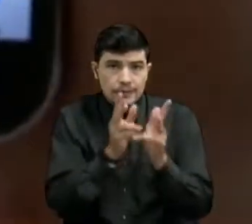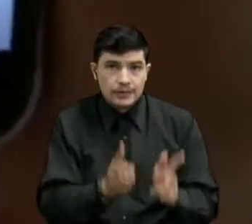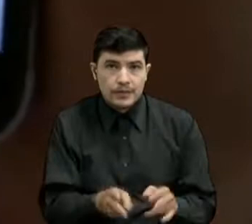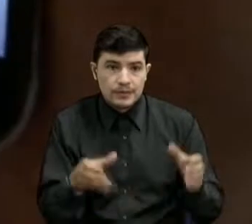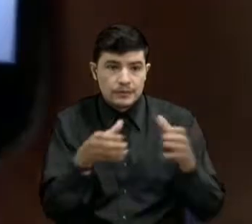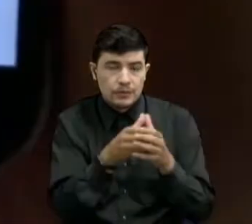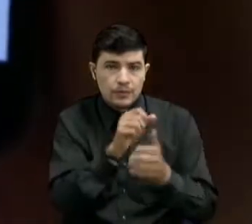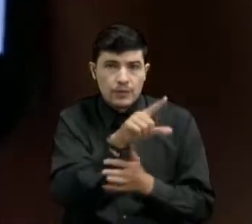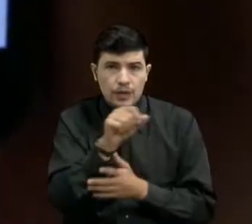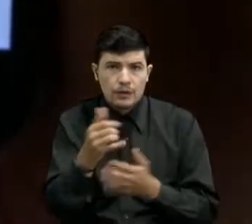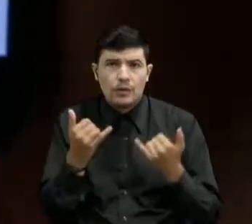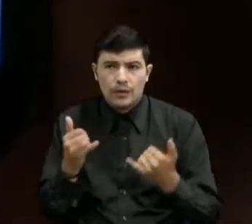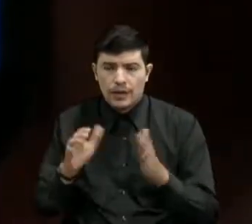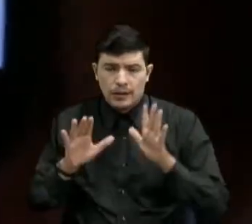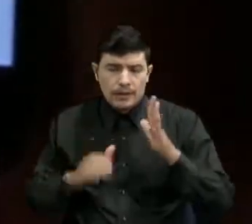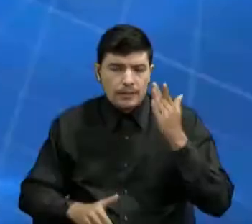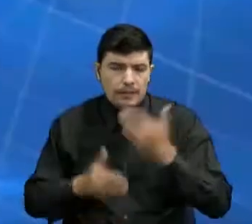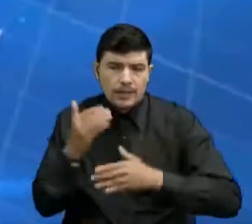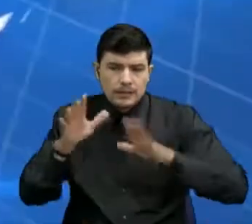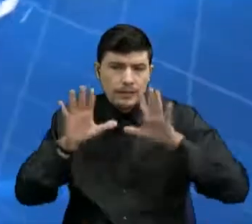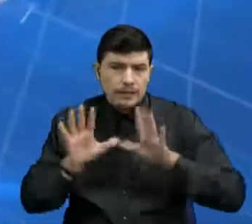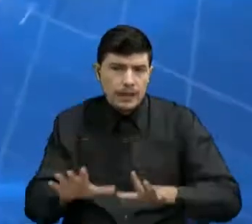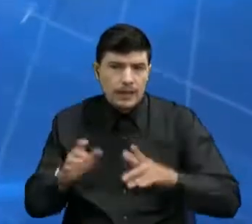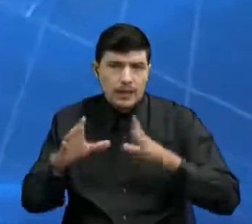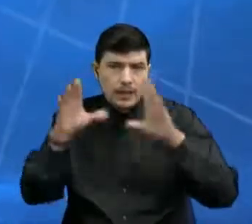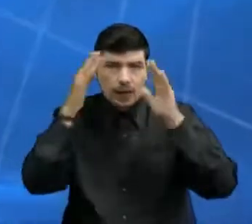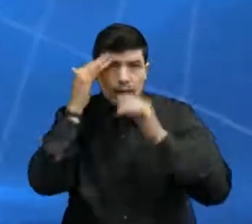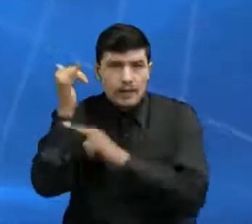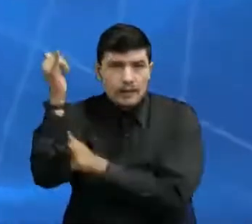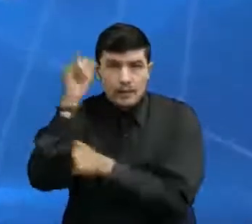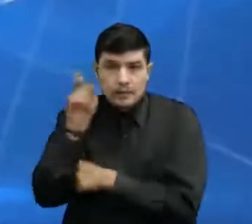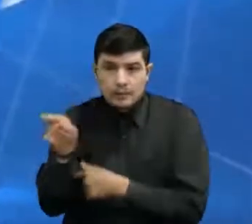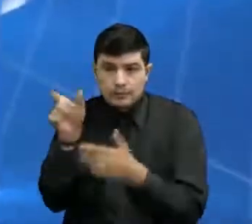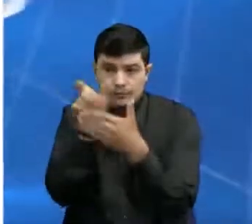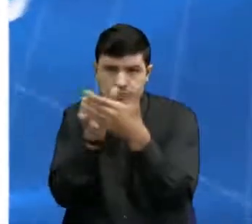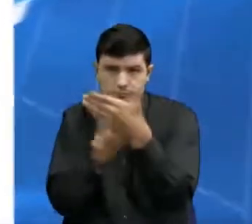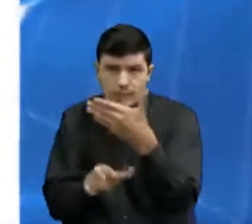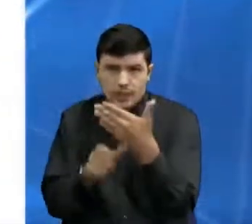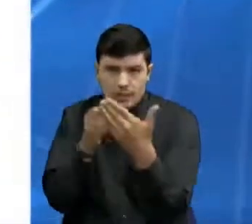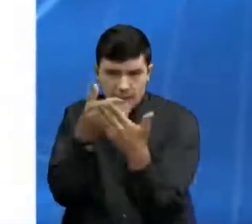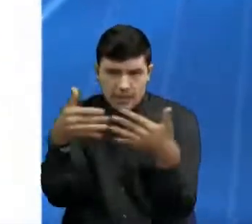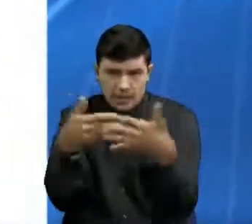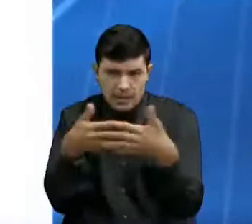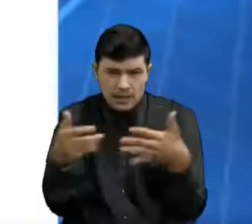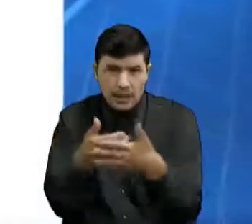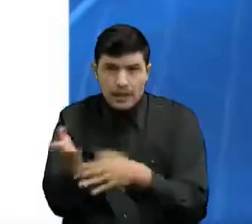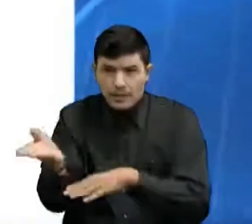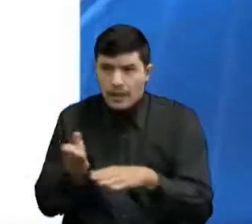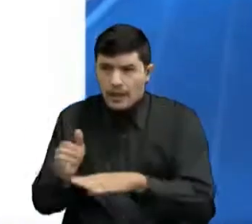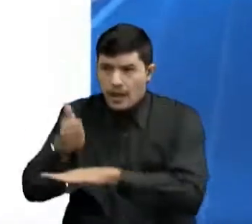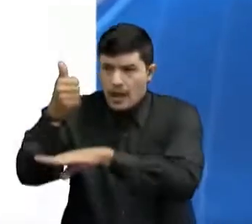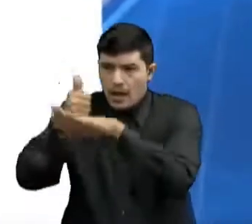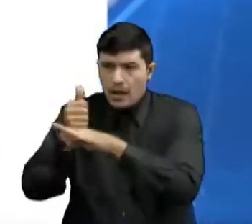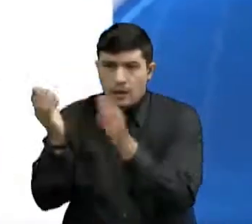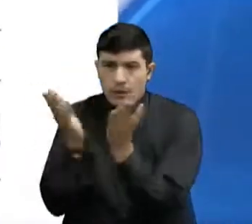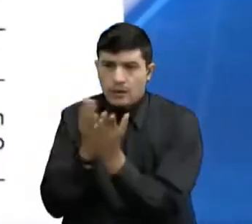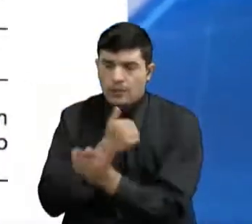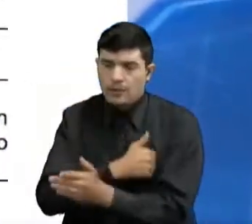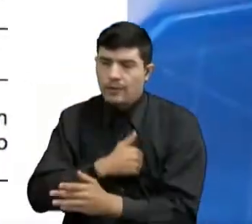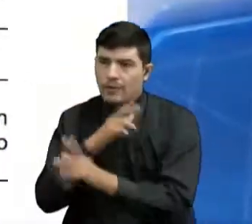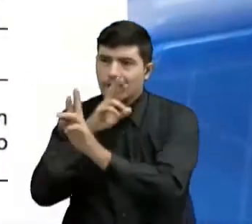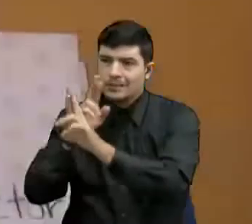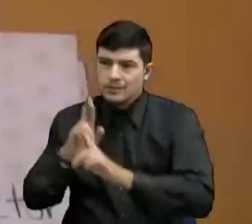grado iniciaron un cese académico. Con letreros como estos, exigen la presencia de las autoridades educativas para obtener